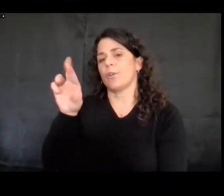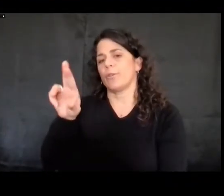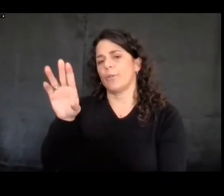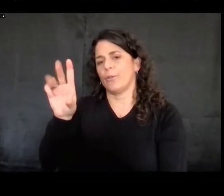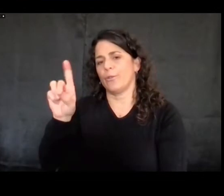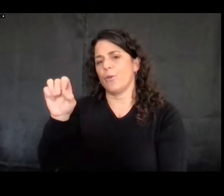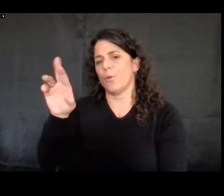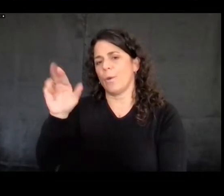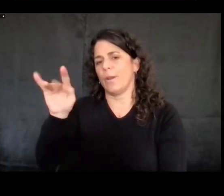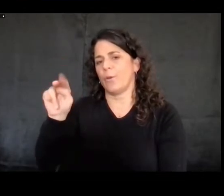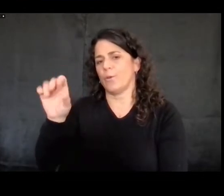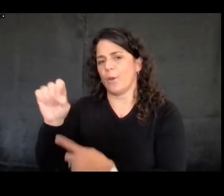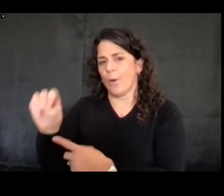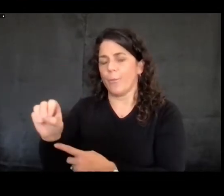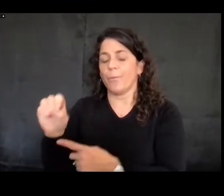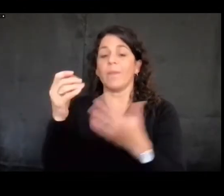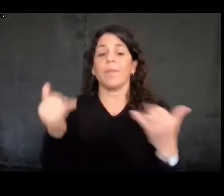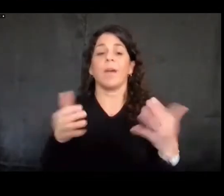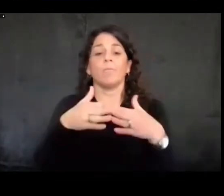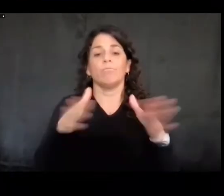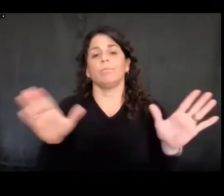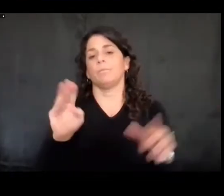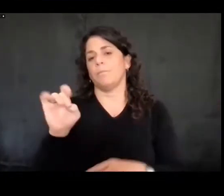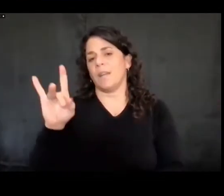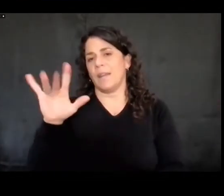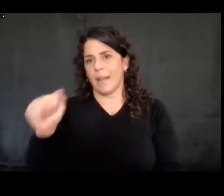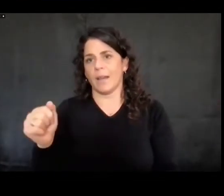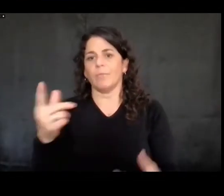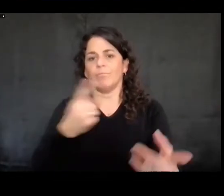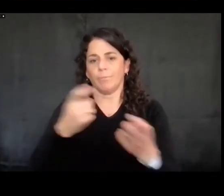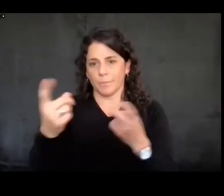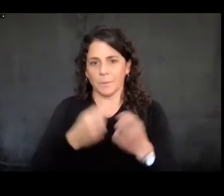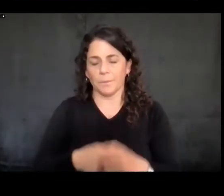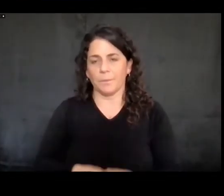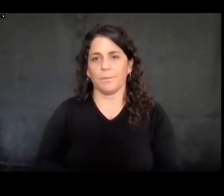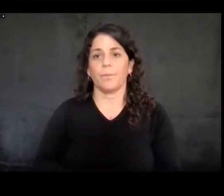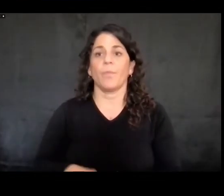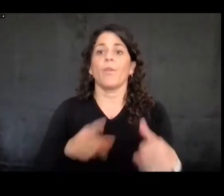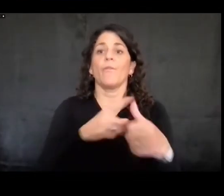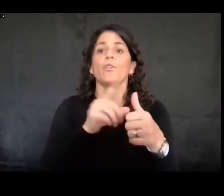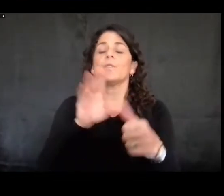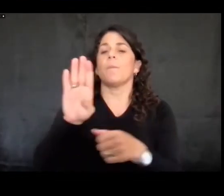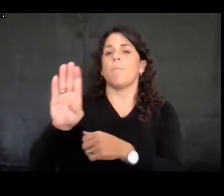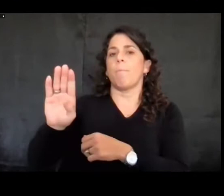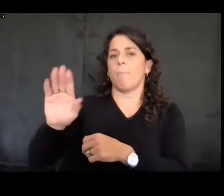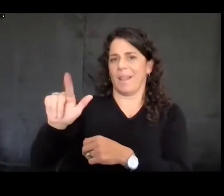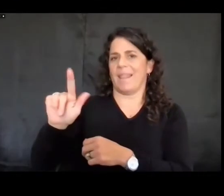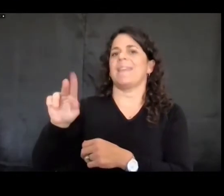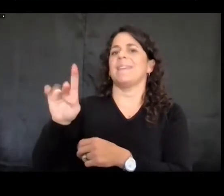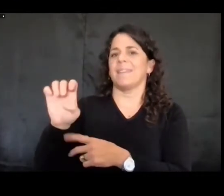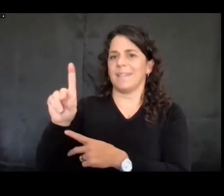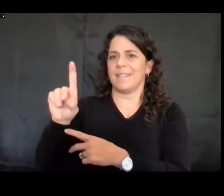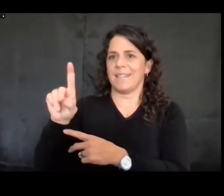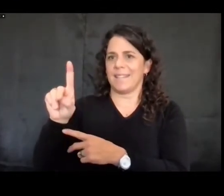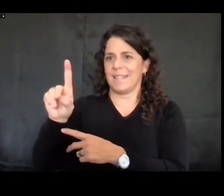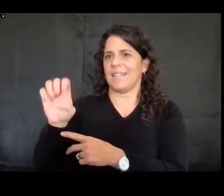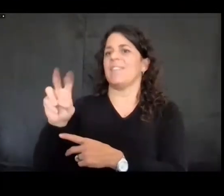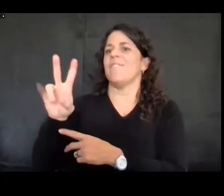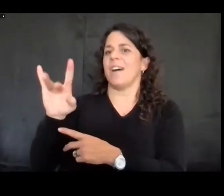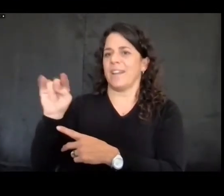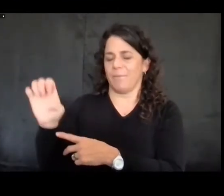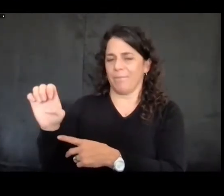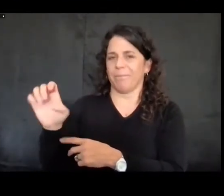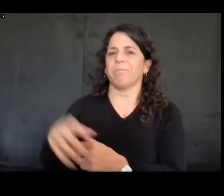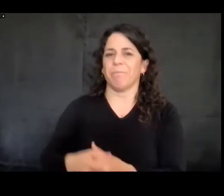pero eso ahora vamos pregunta de los medios blake divine con keith waiting